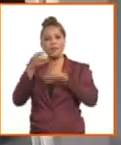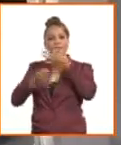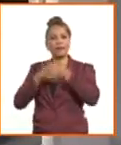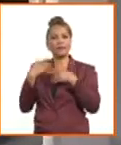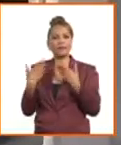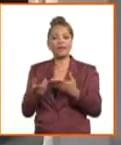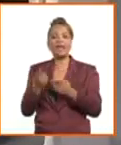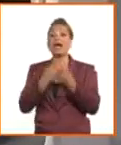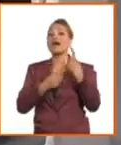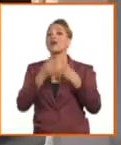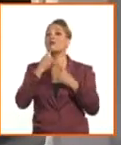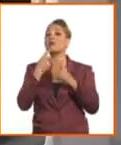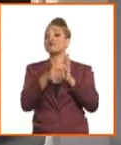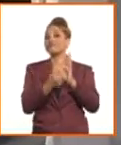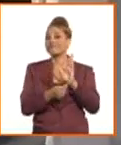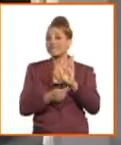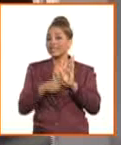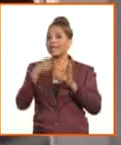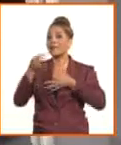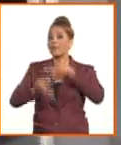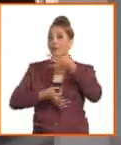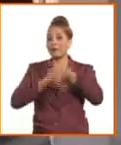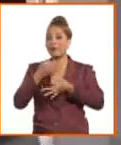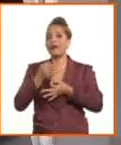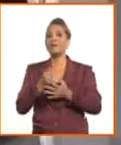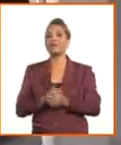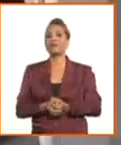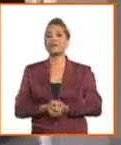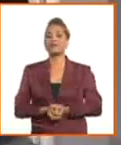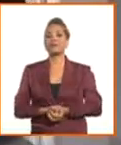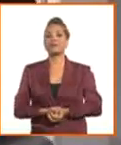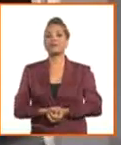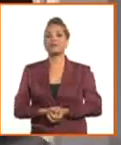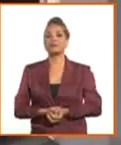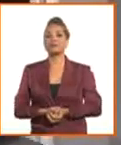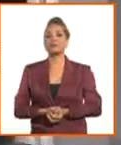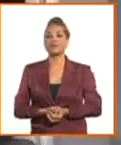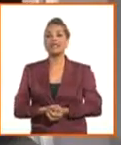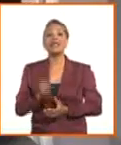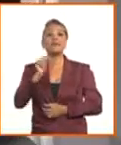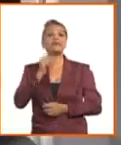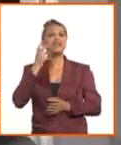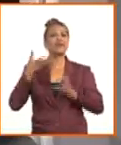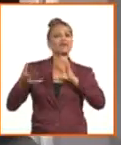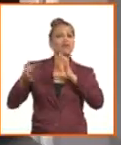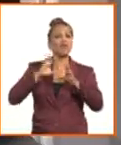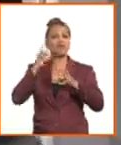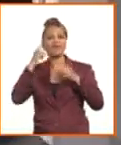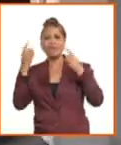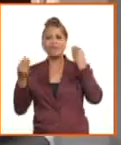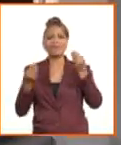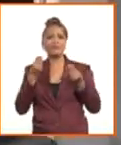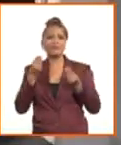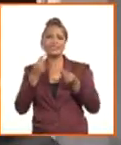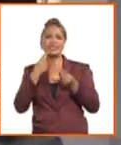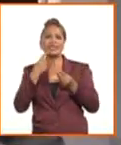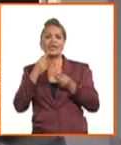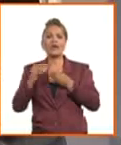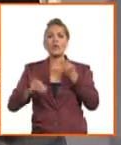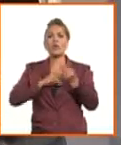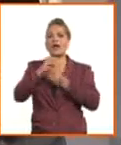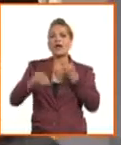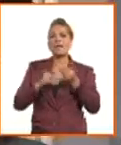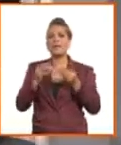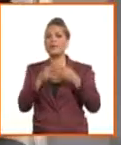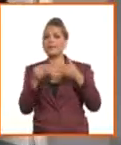algunos elementos que hemos leído, se plantea eso. Sí, ¿no? Las personas confunden un poco los términos. Ya se dijo que iban a salir con un tipo de cambio intermedio entre el tipo de cambio